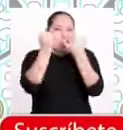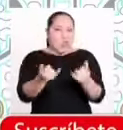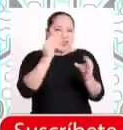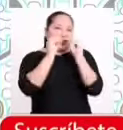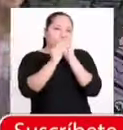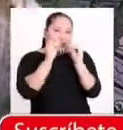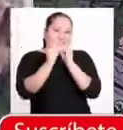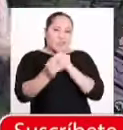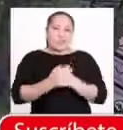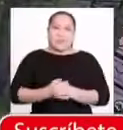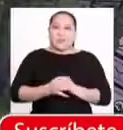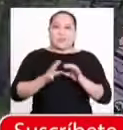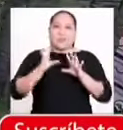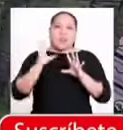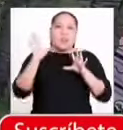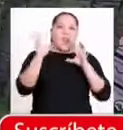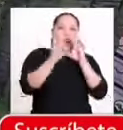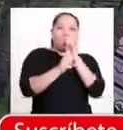resolveremos.